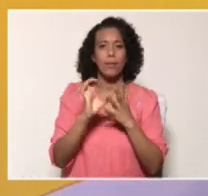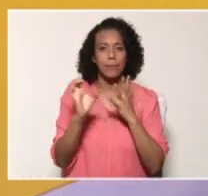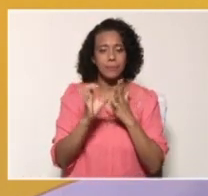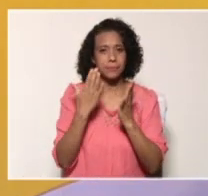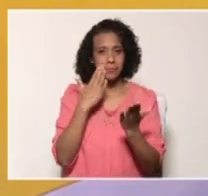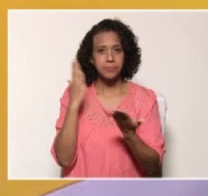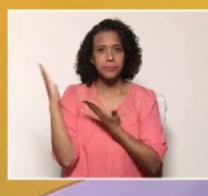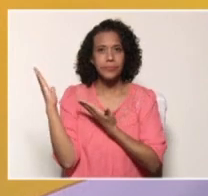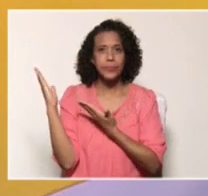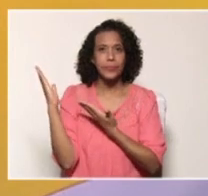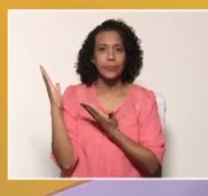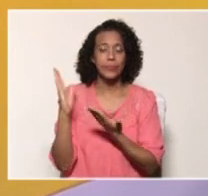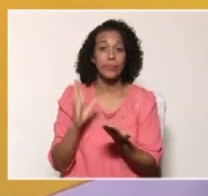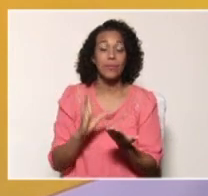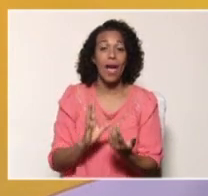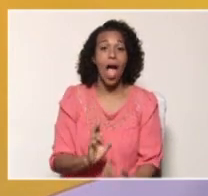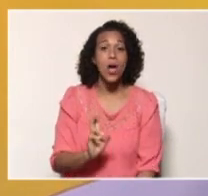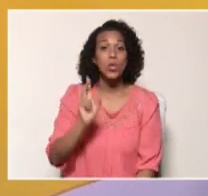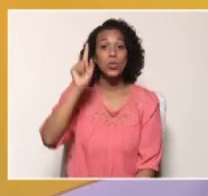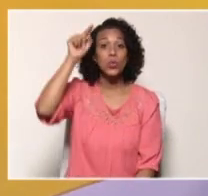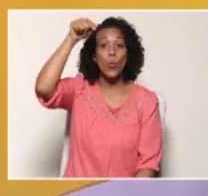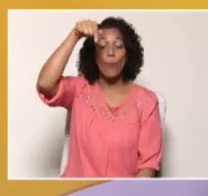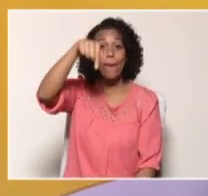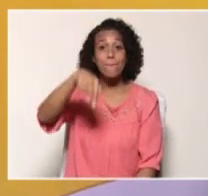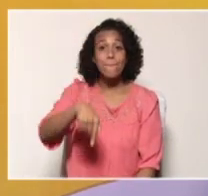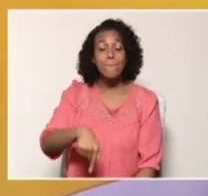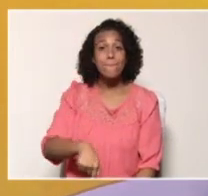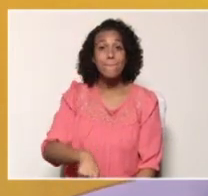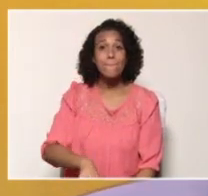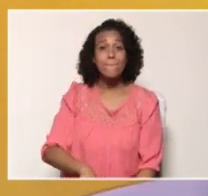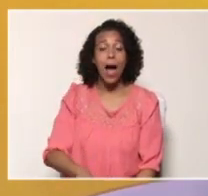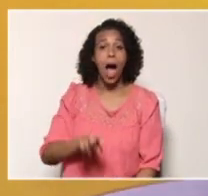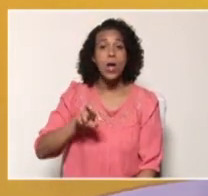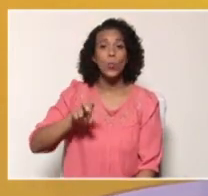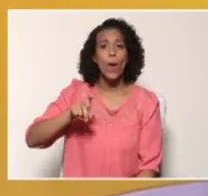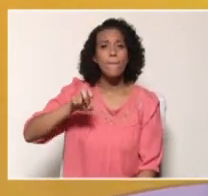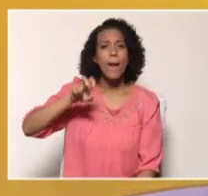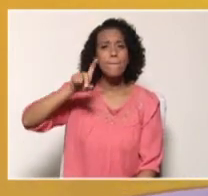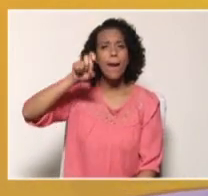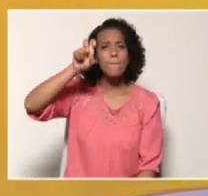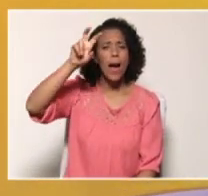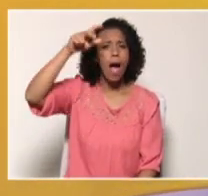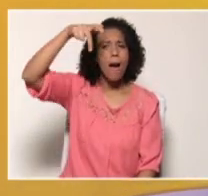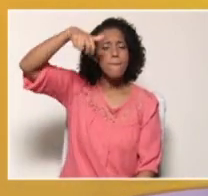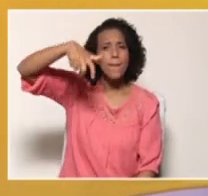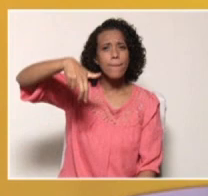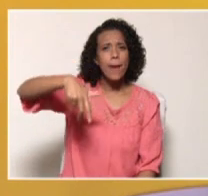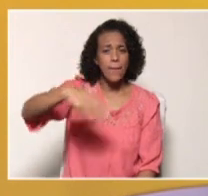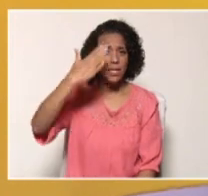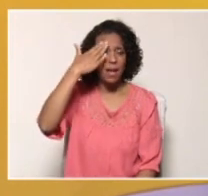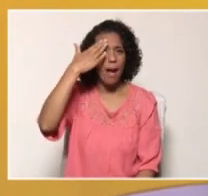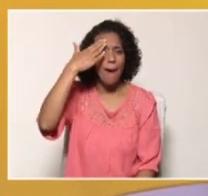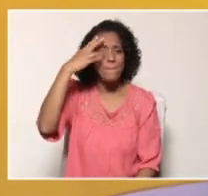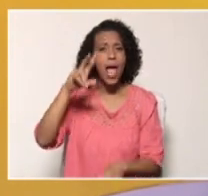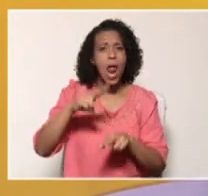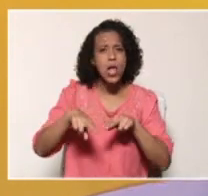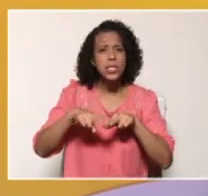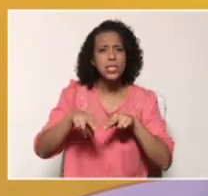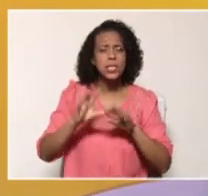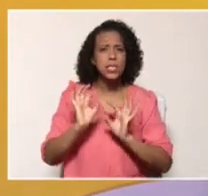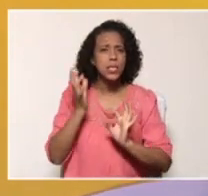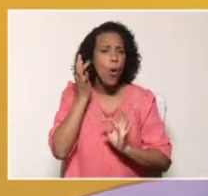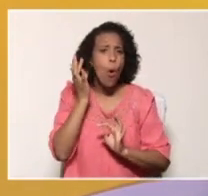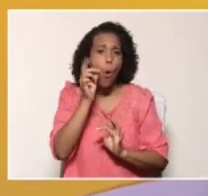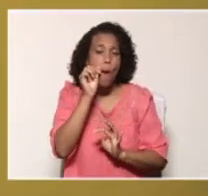Subiendo y bajando escalera. Sabemos que nuestros niños y niñas suben las